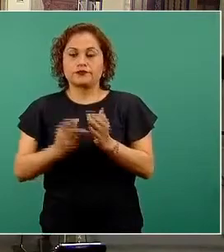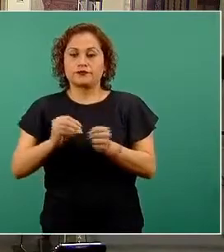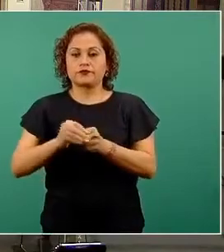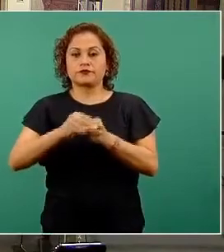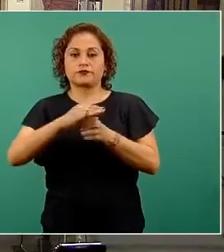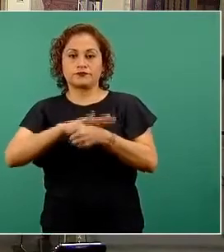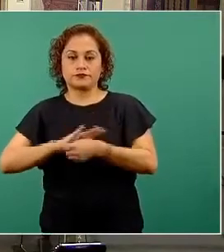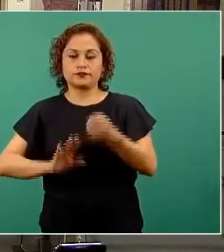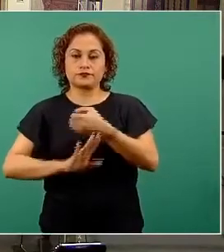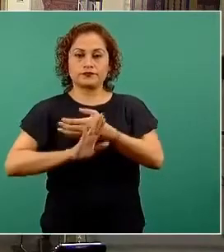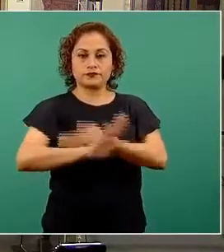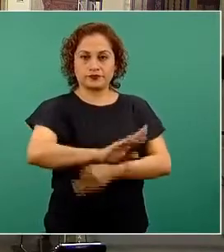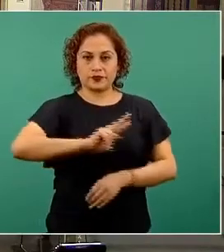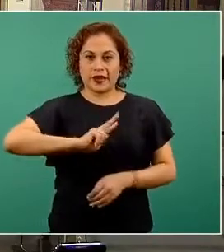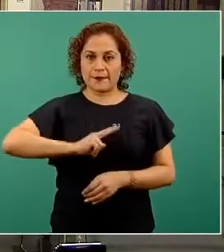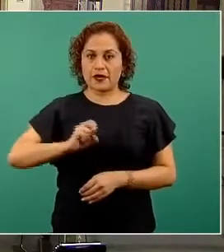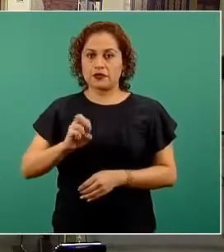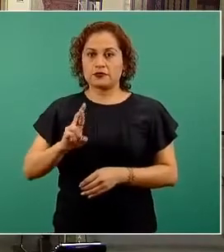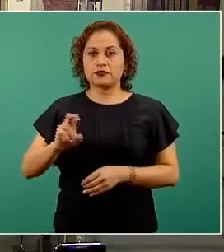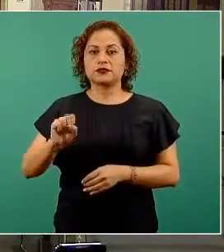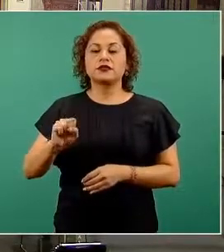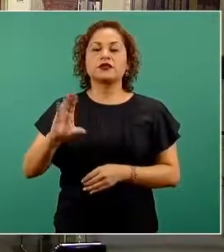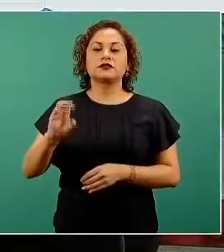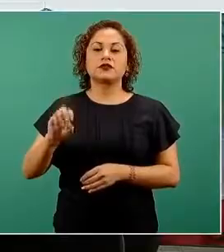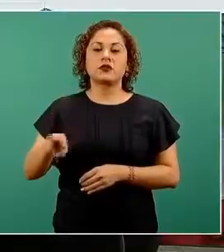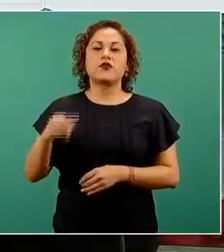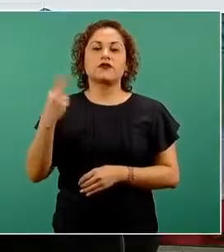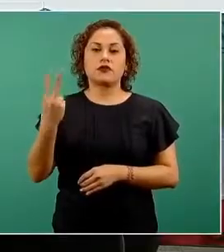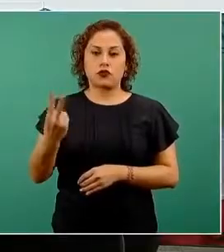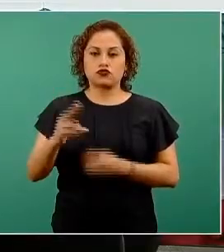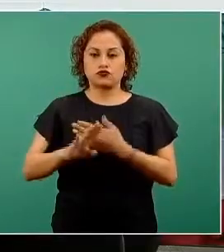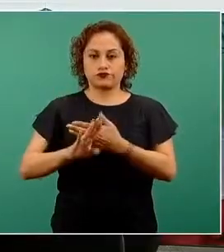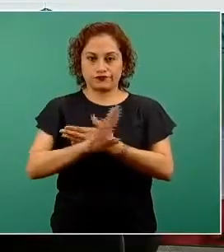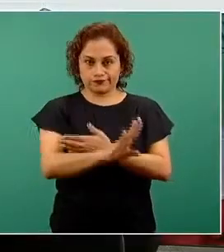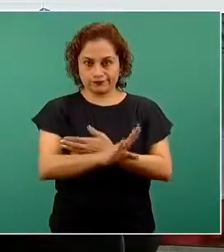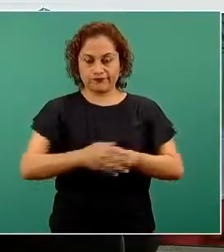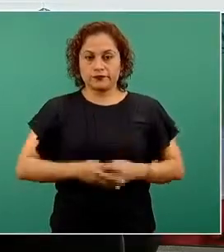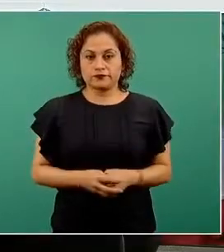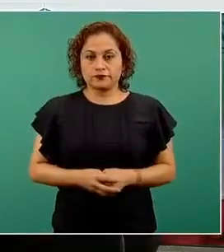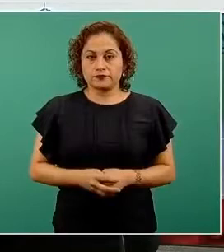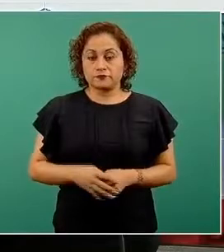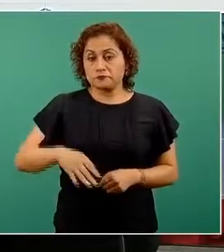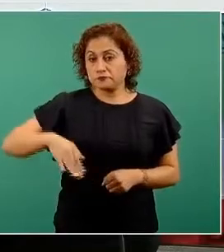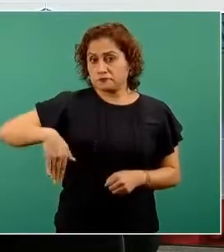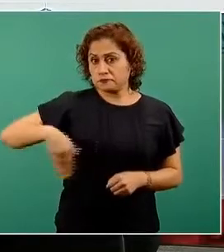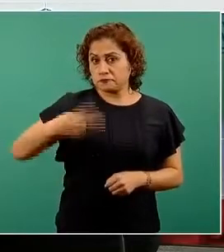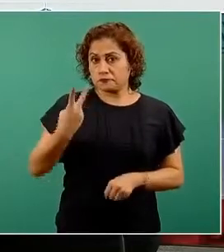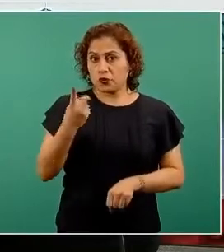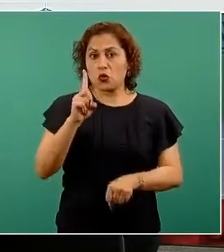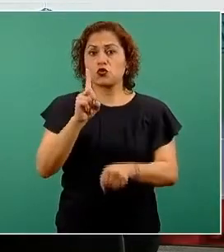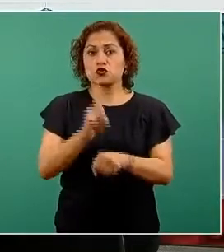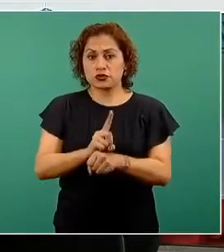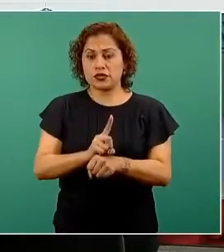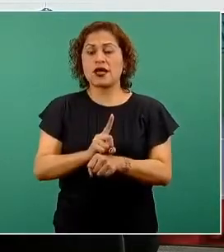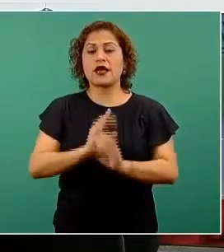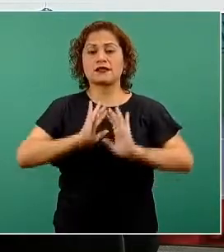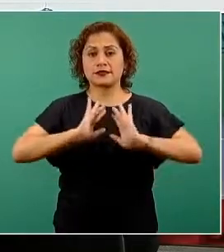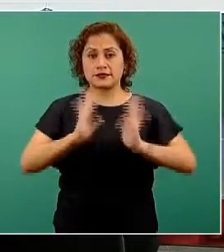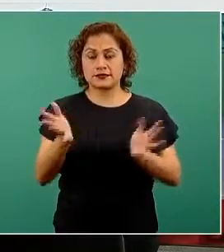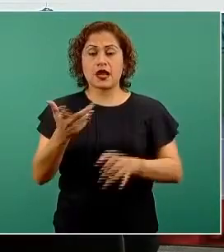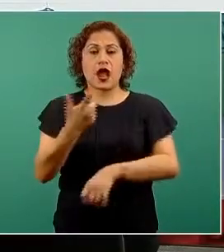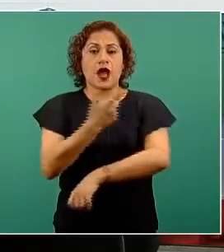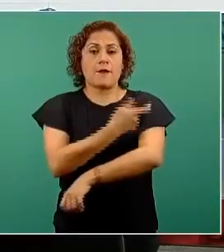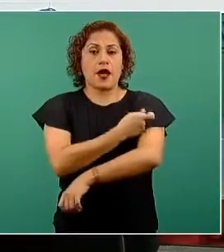virus SARS-CoV-2 para prevenir la COVID-19. En los últimos 2 días estamos vacunando ya arriba